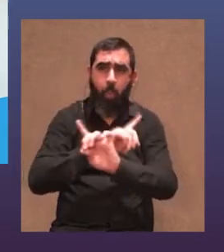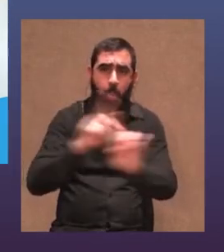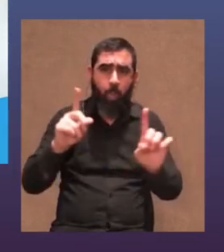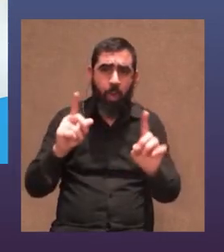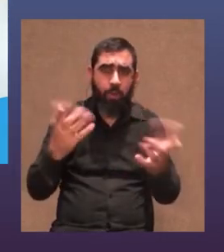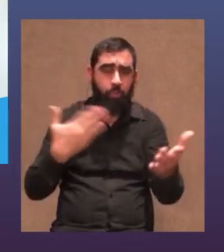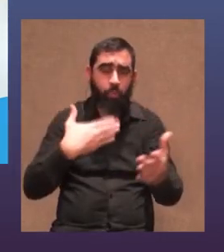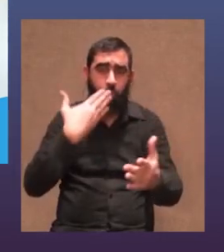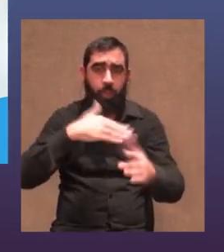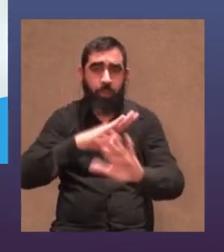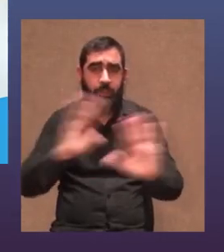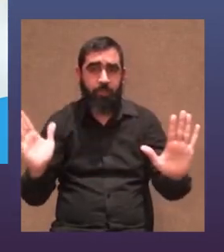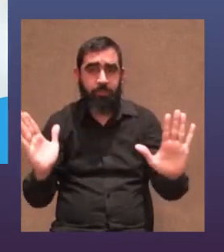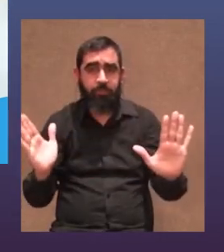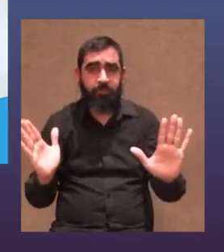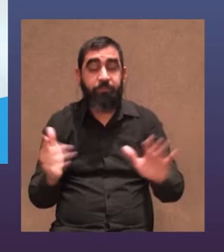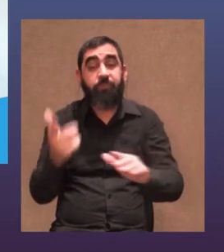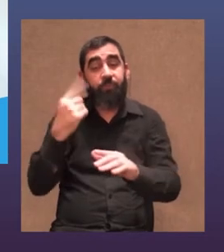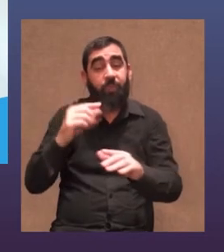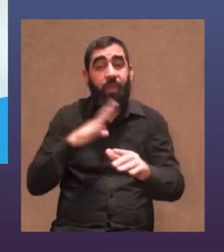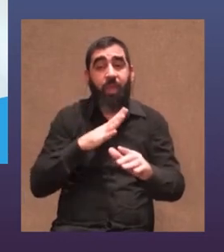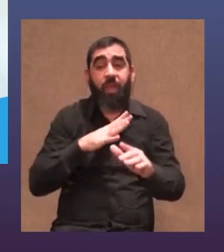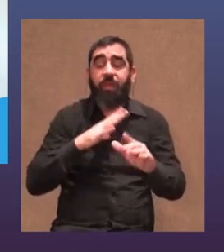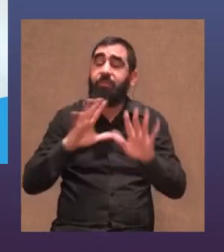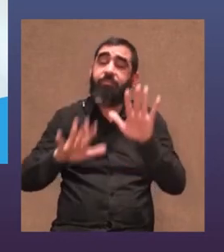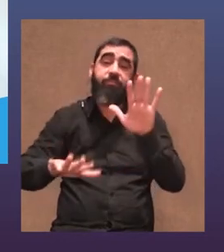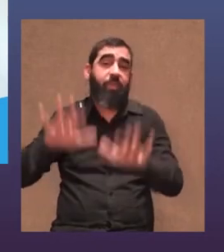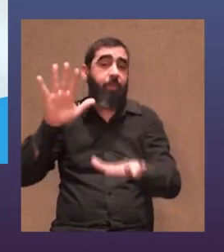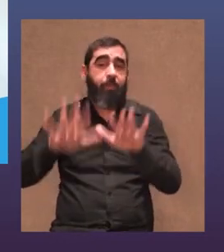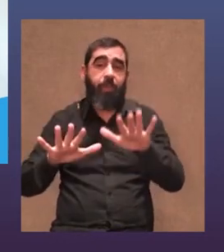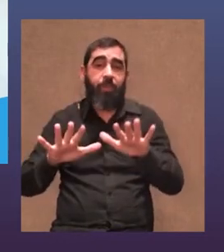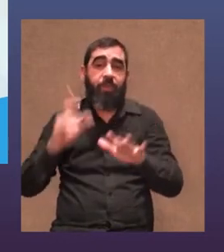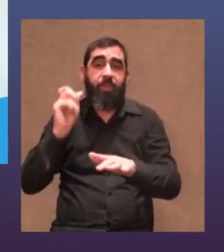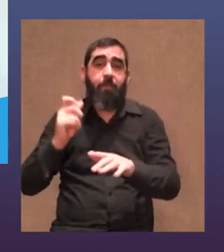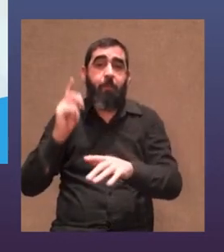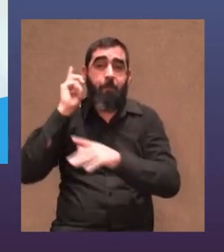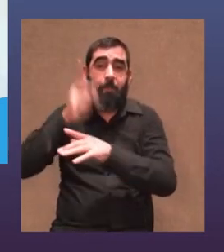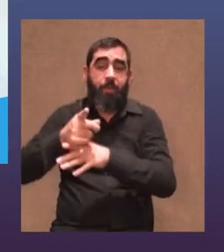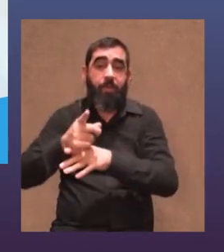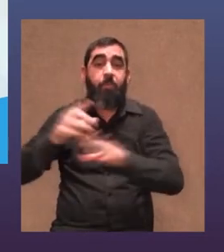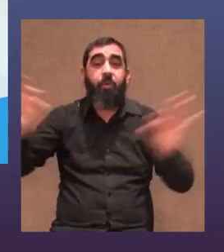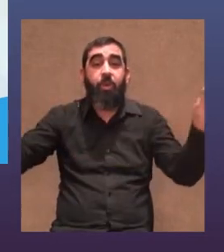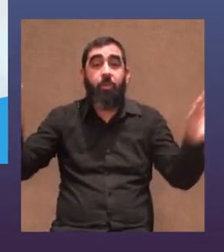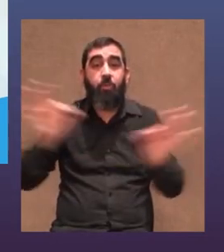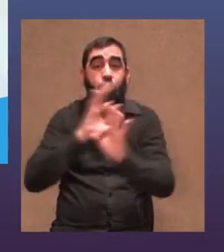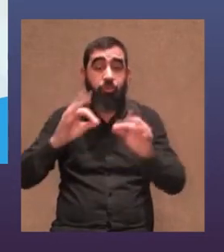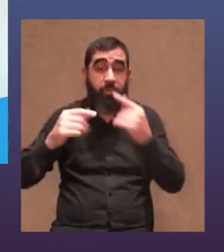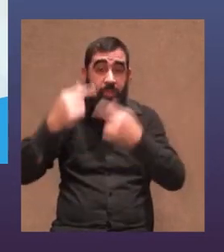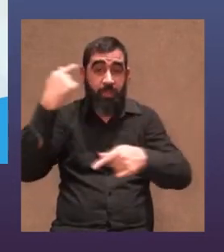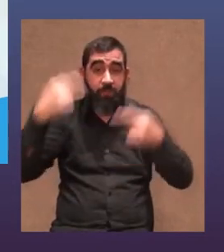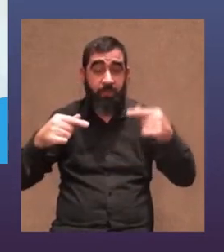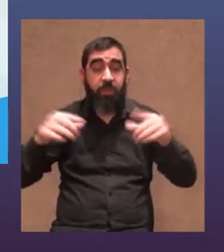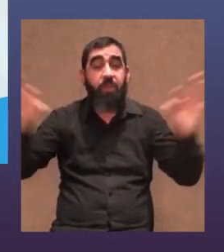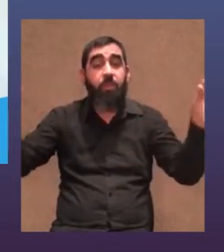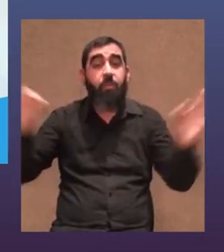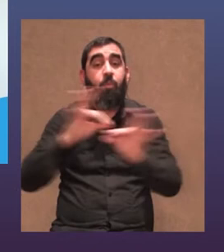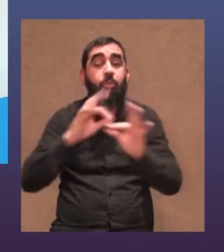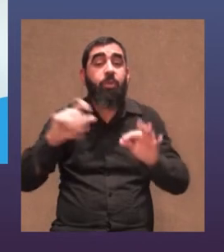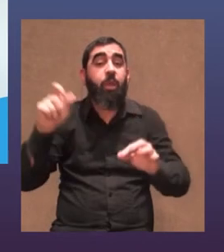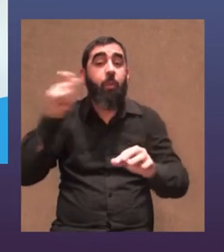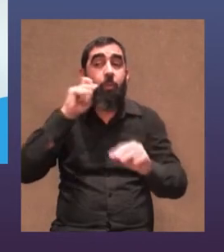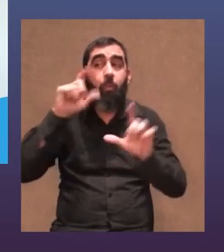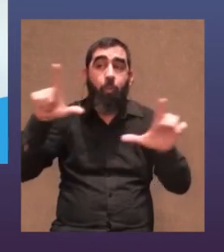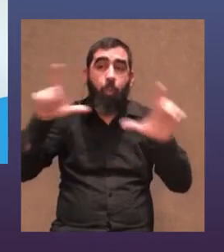Claro. Entonces, sí, es verdad. Entonces, es todo muy arbitrario, porque tanto música erudita como música popular